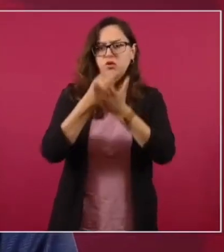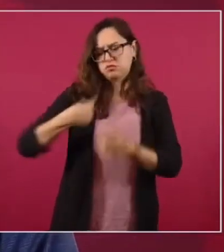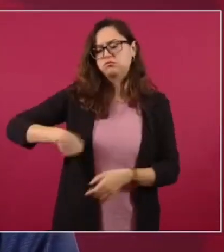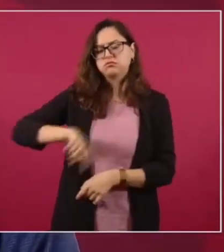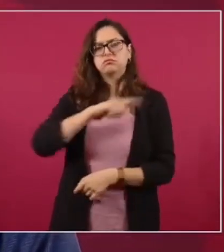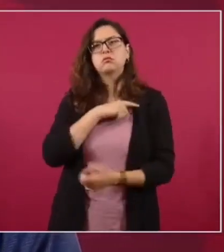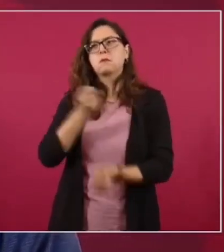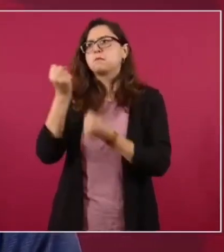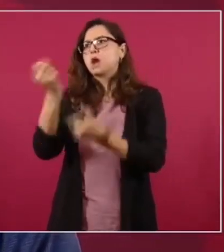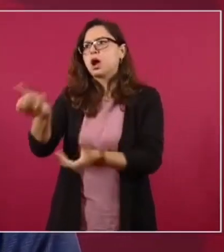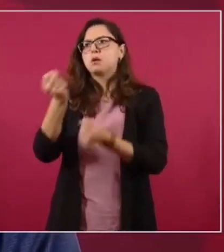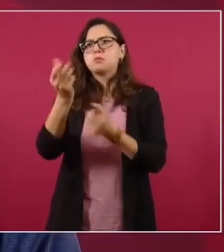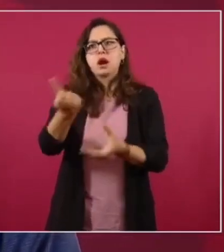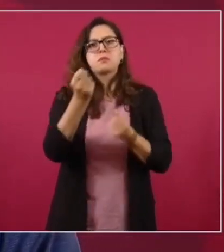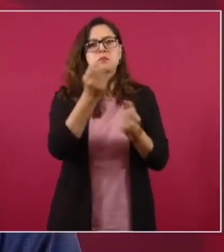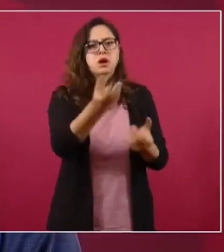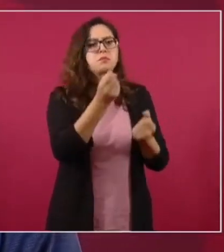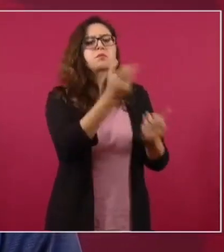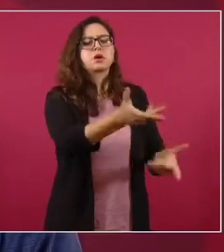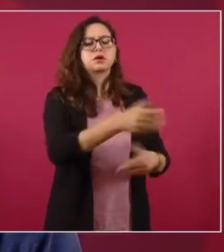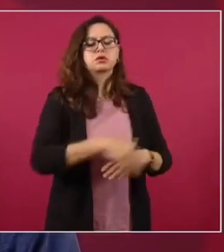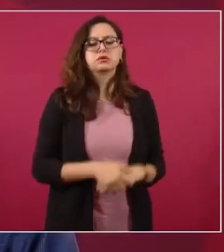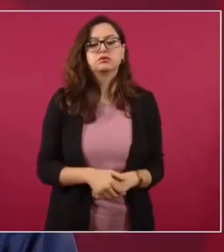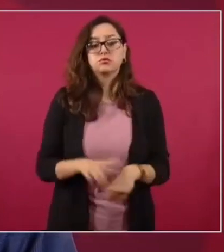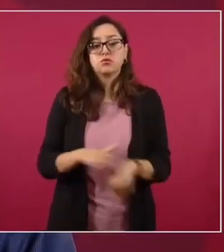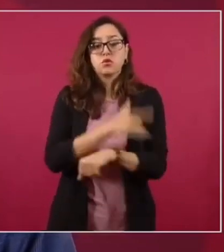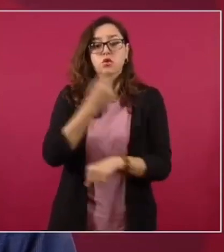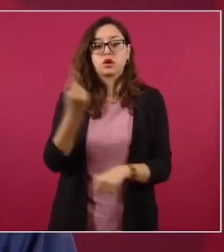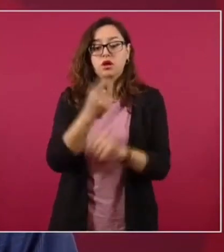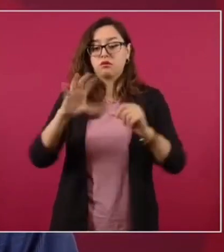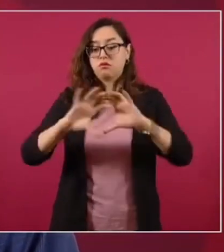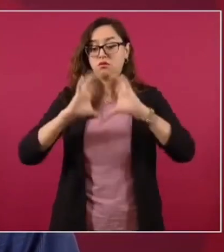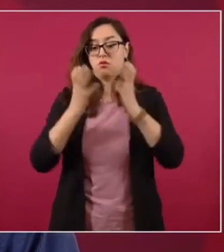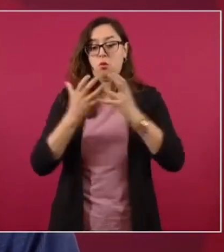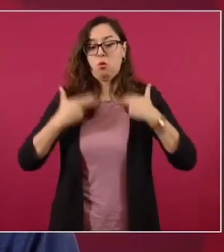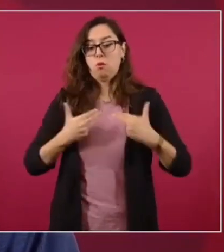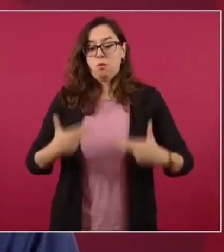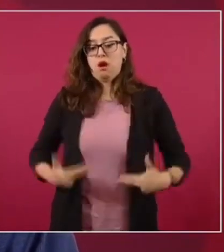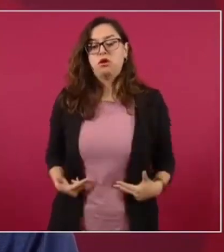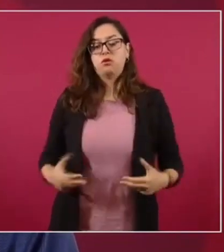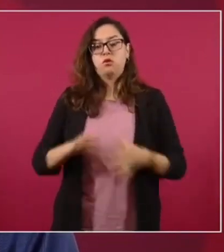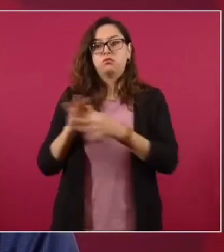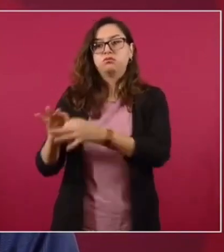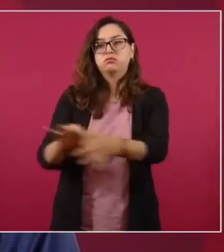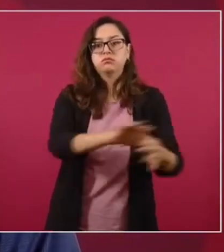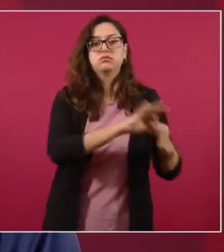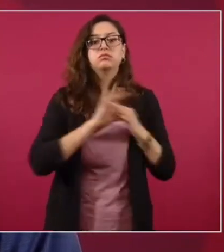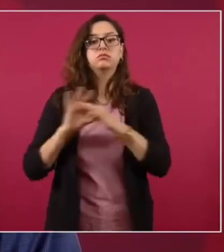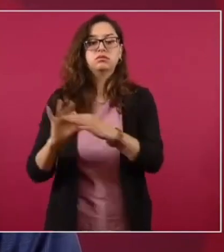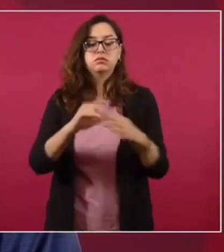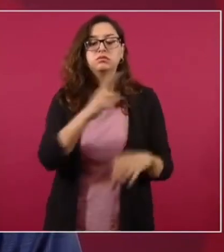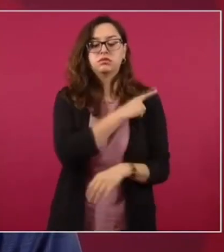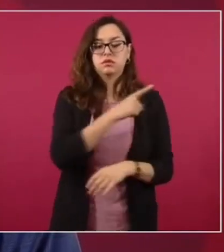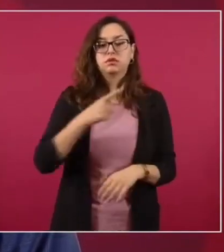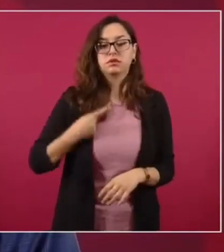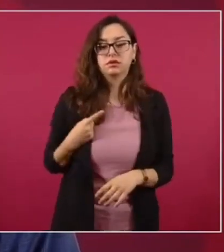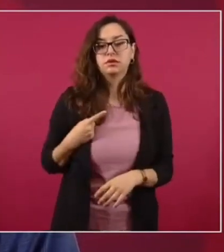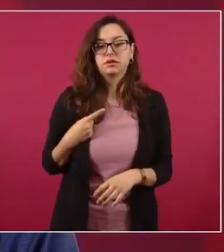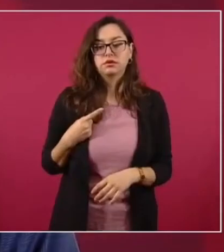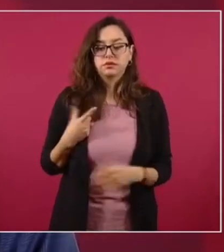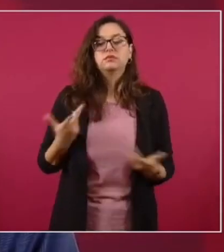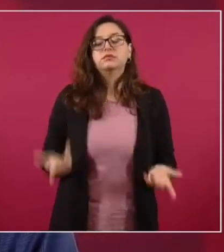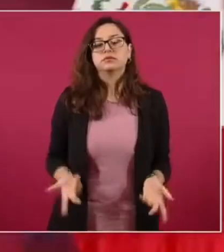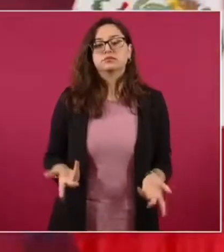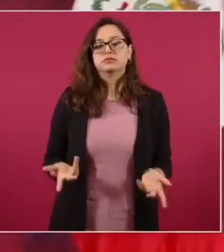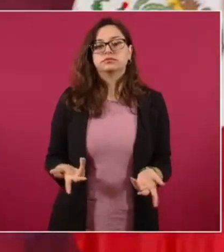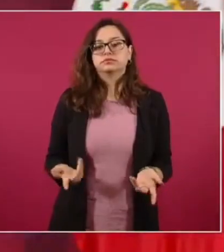porque hablé de la fraternidad universal. Nosotros aquí estamos atendiendo a la